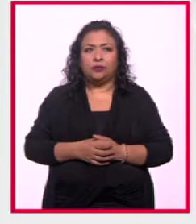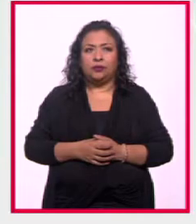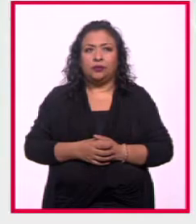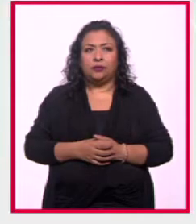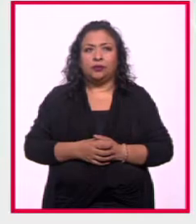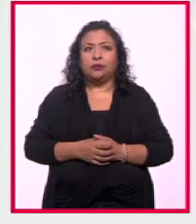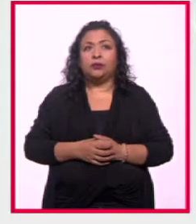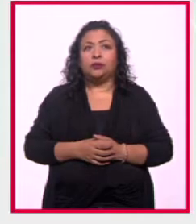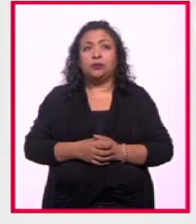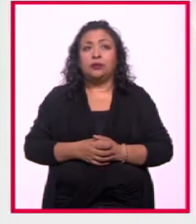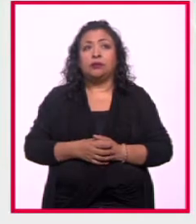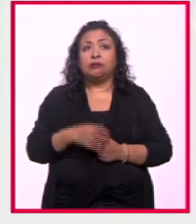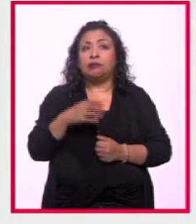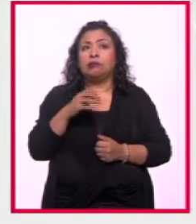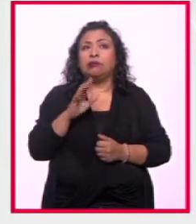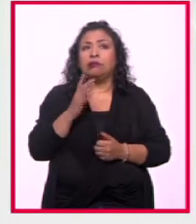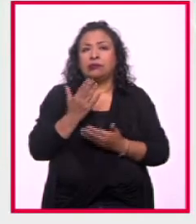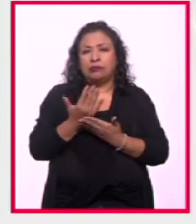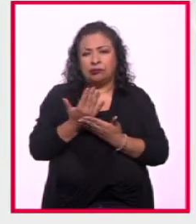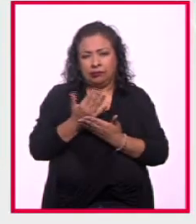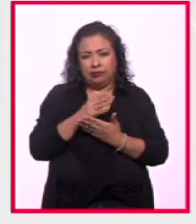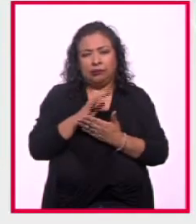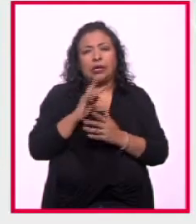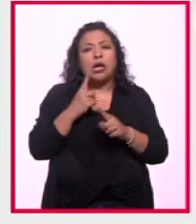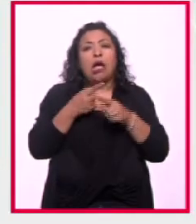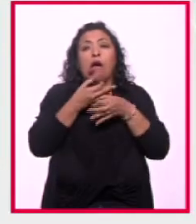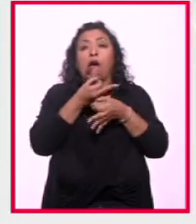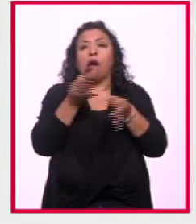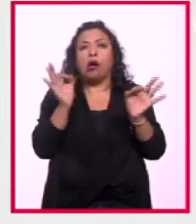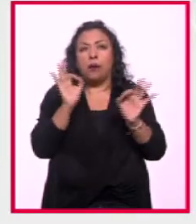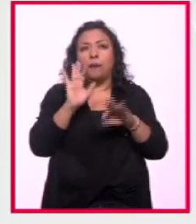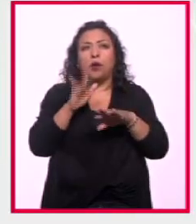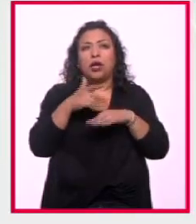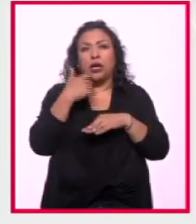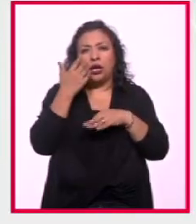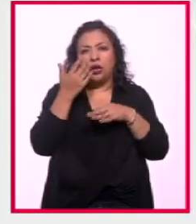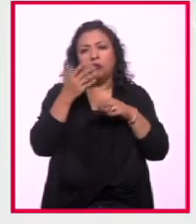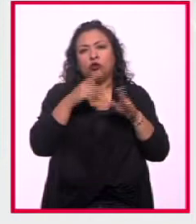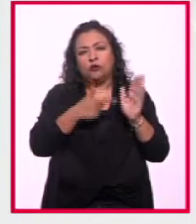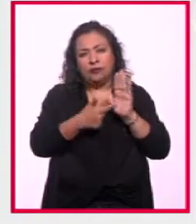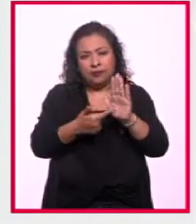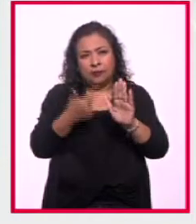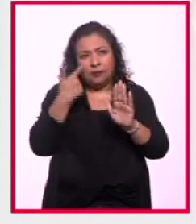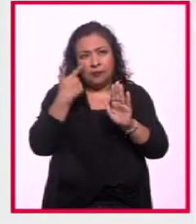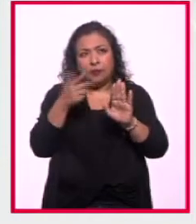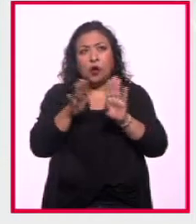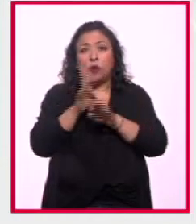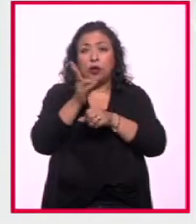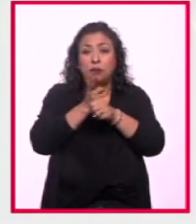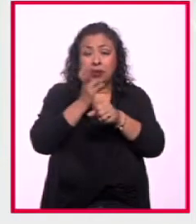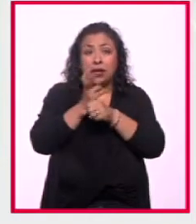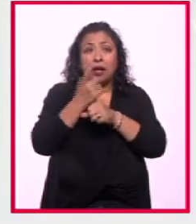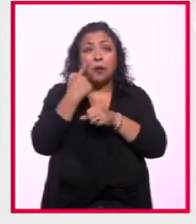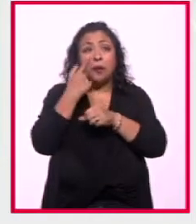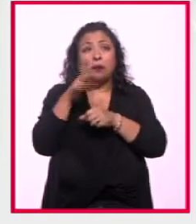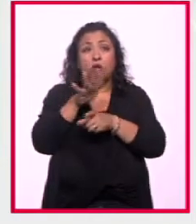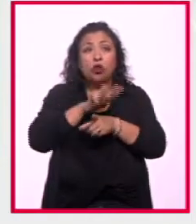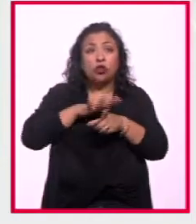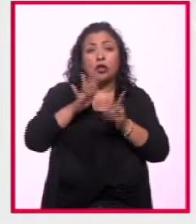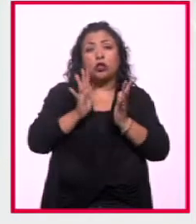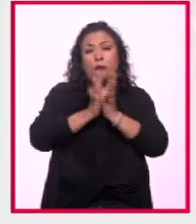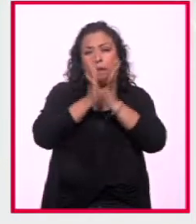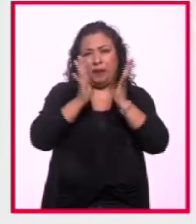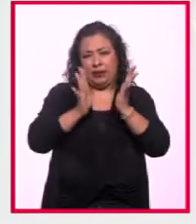las cartas están guardando por una razón y es porque queremos entregar la parte formativa donde los invitados los van a ver en contextos de